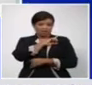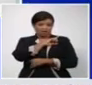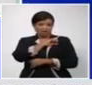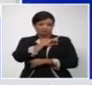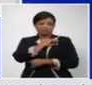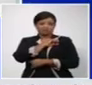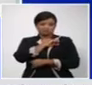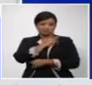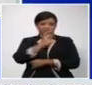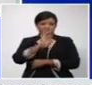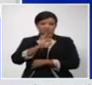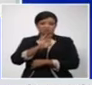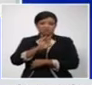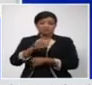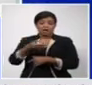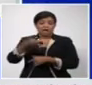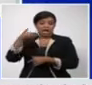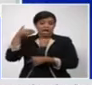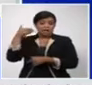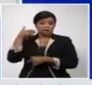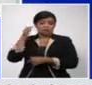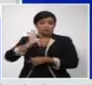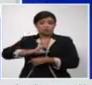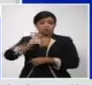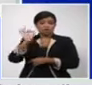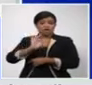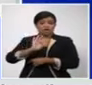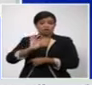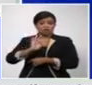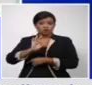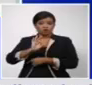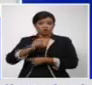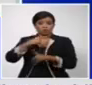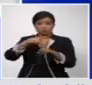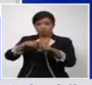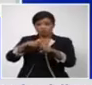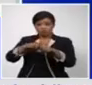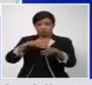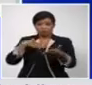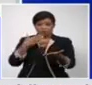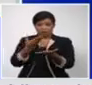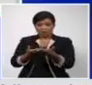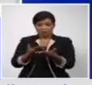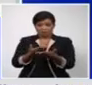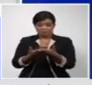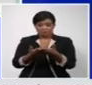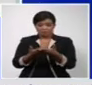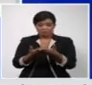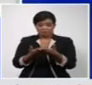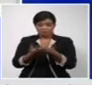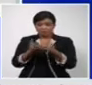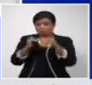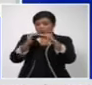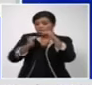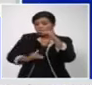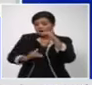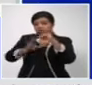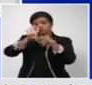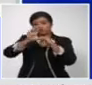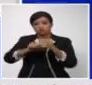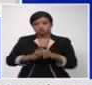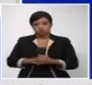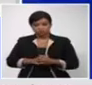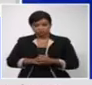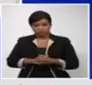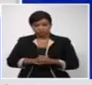con porcientos de positividad de las pruebas realizadas por debajo de 5. Y ustedes dirán, bueno, ¿y